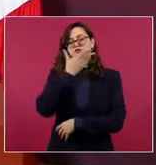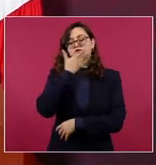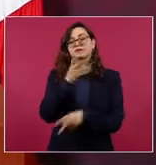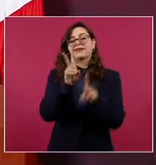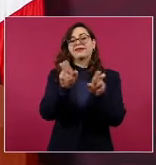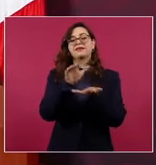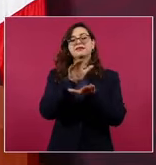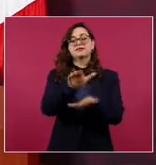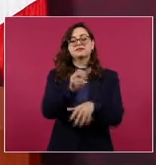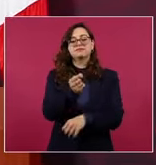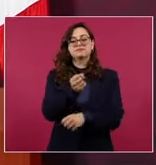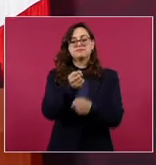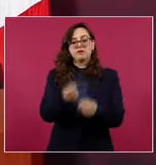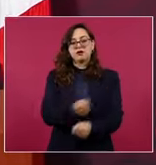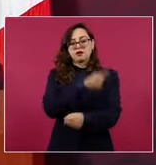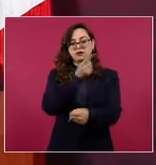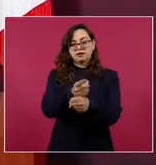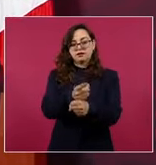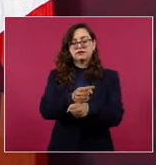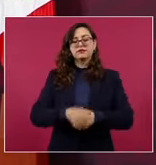presentar un informe